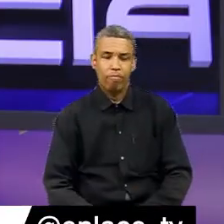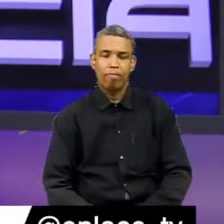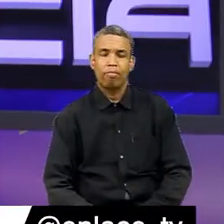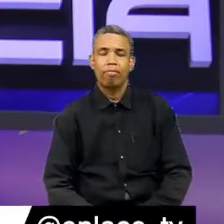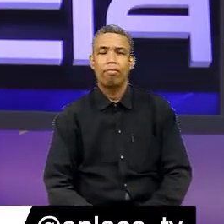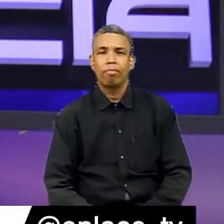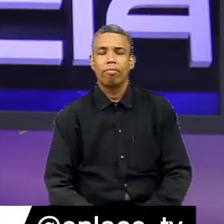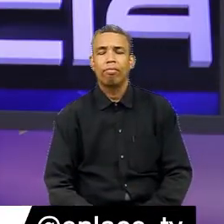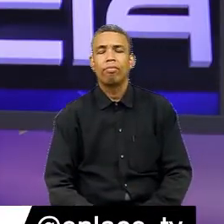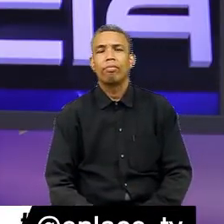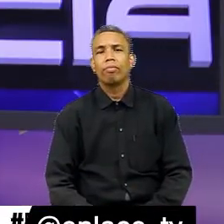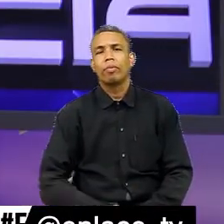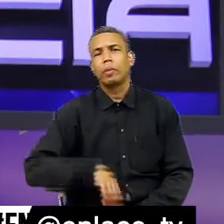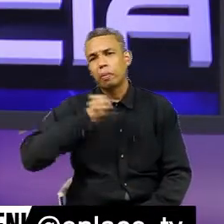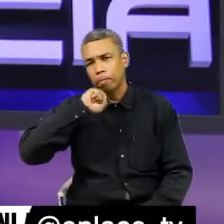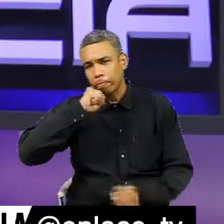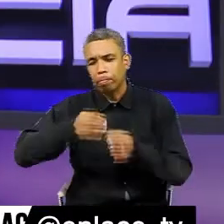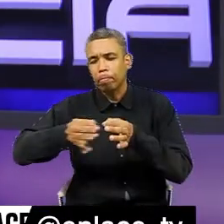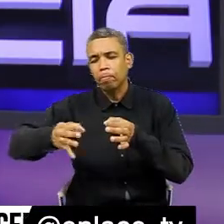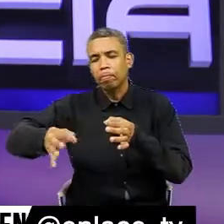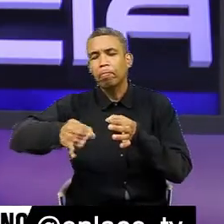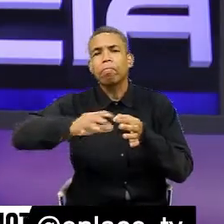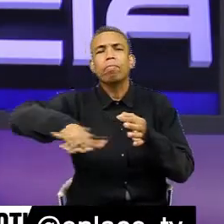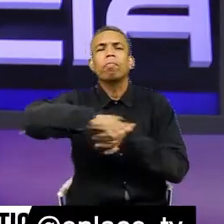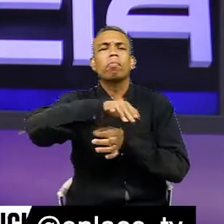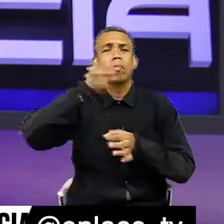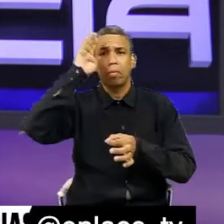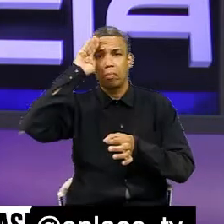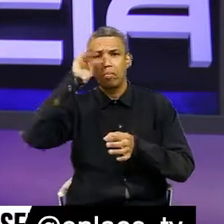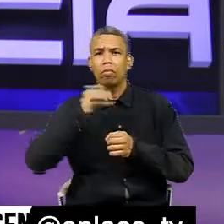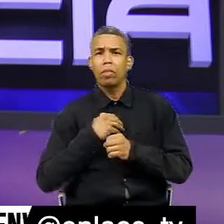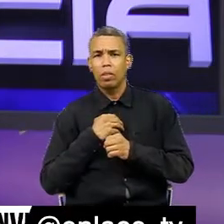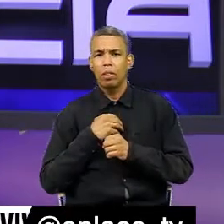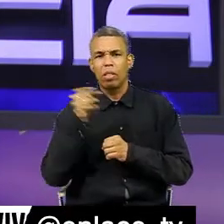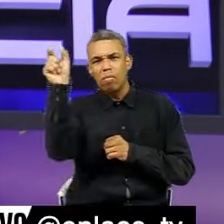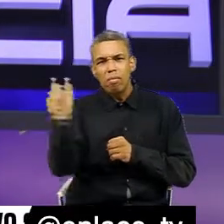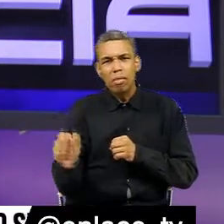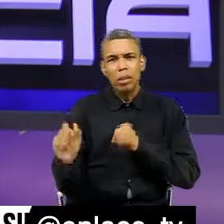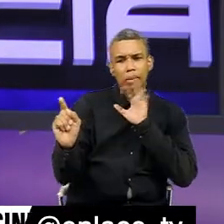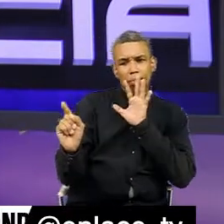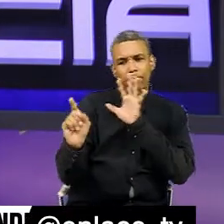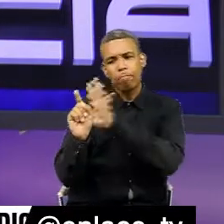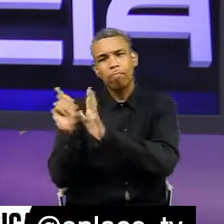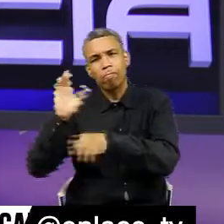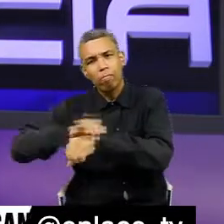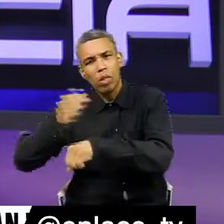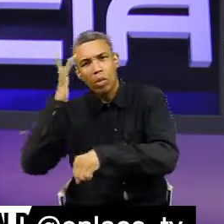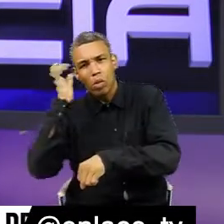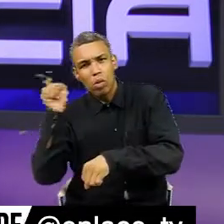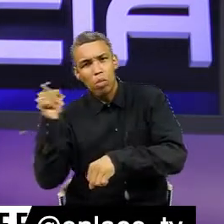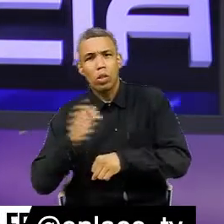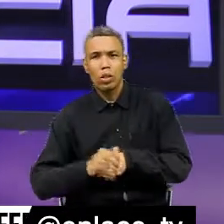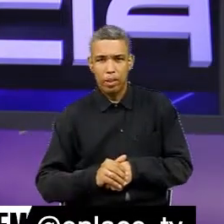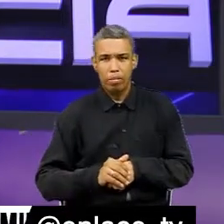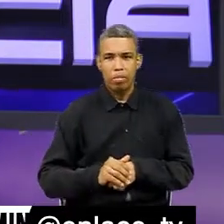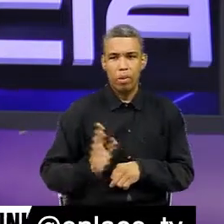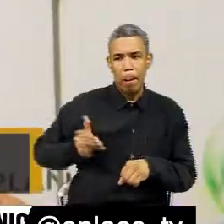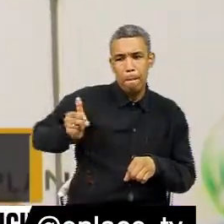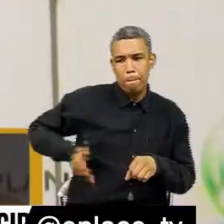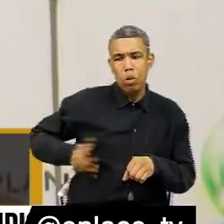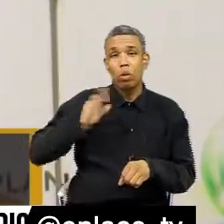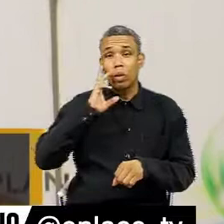Policía del Magdalena Medio capturó en el sector comercial de Barranca Bermeja a un hombre por delitos de hurto y porte ilegal de armas de fuego.